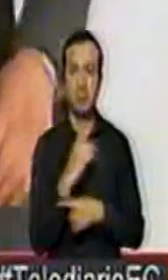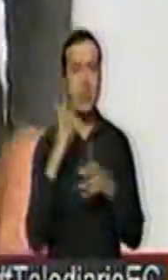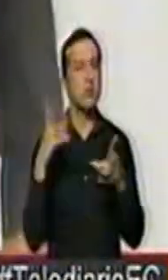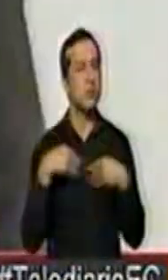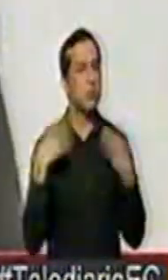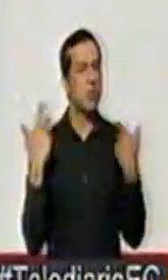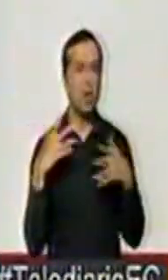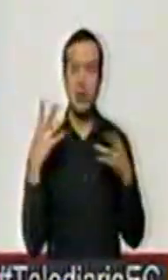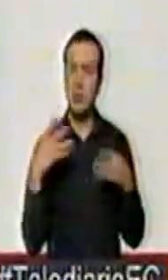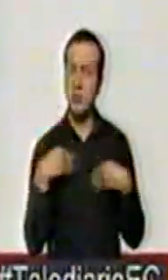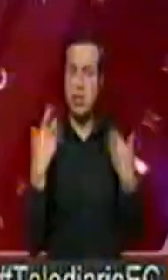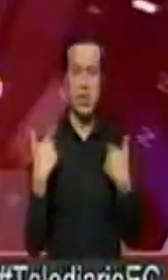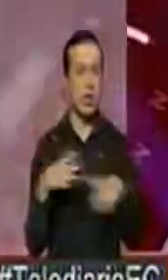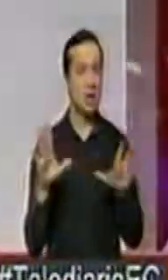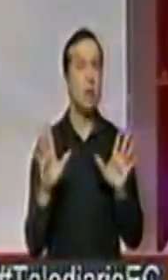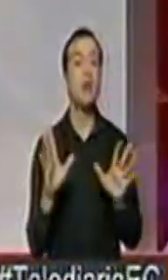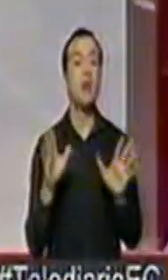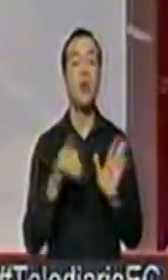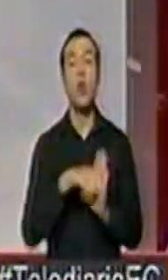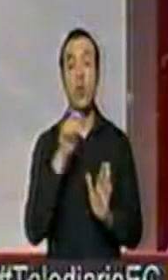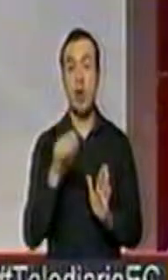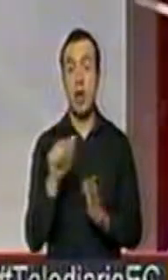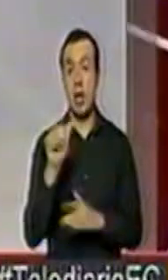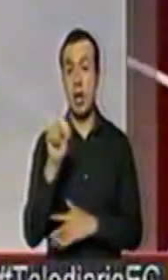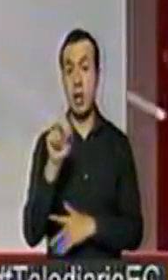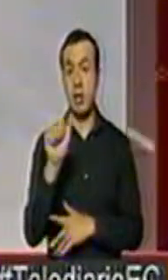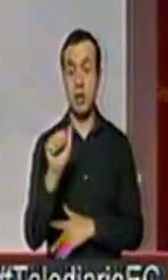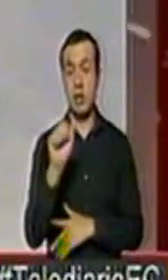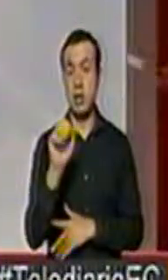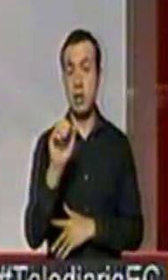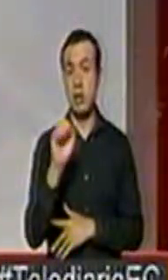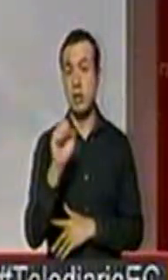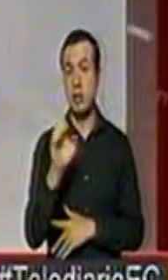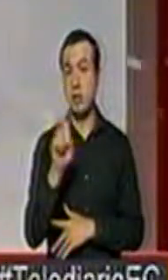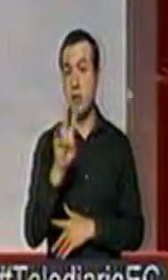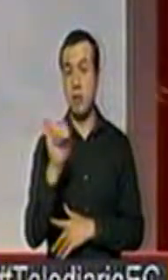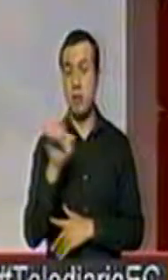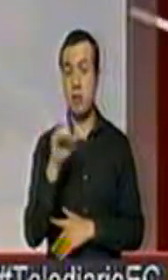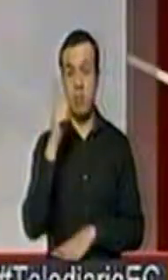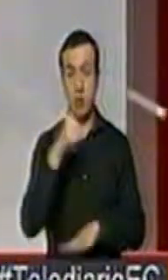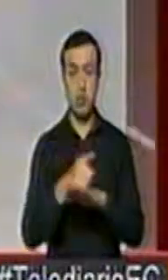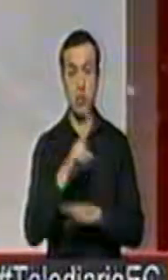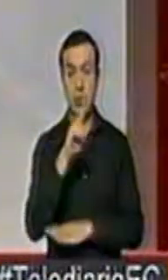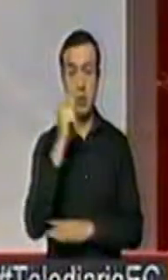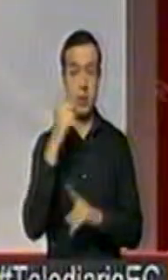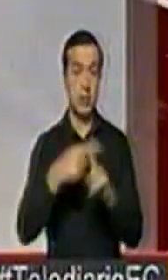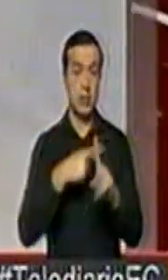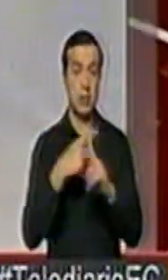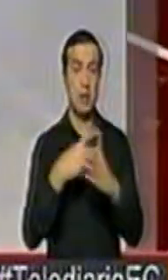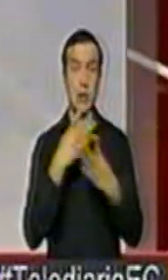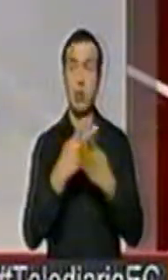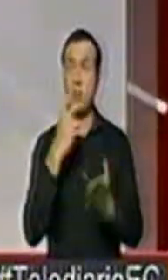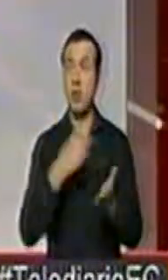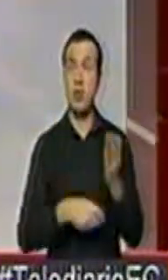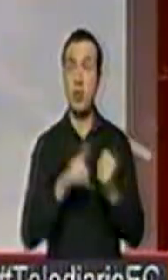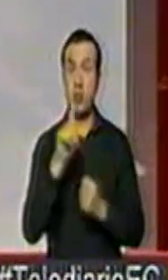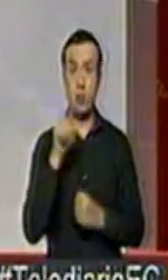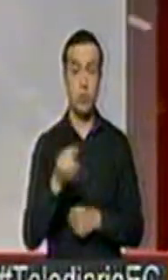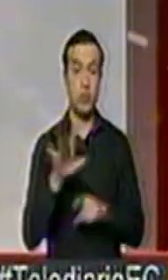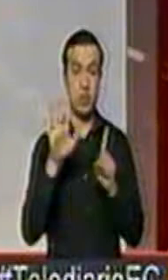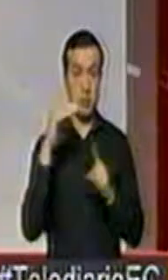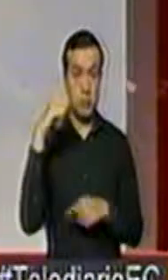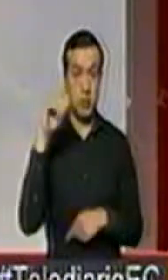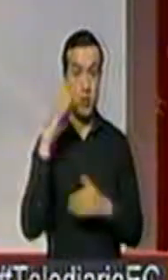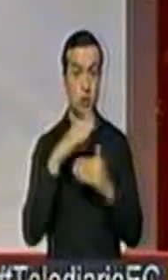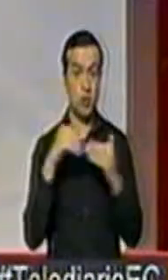fáctico por el que acusó la fiscalía, la jueza Ana Ceballos ordenó 20 meses de prisión para Tapia. El pago de 1.6 millones de